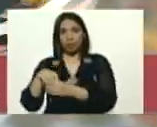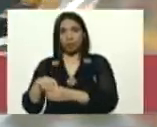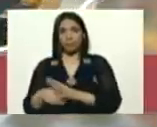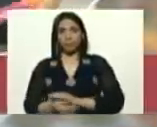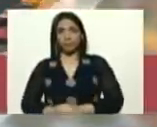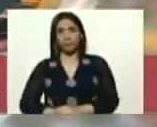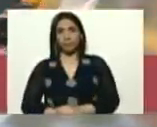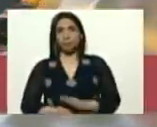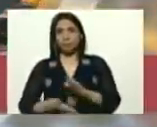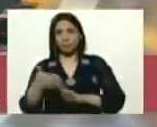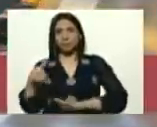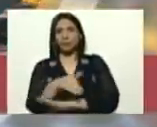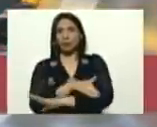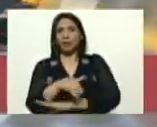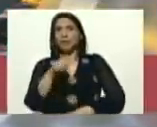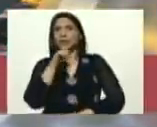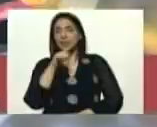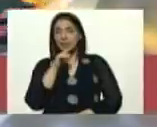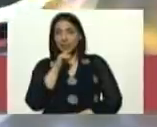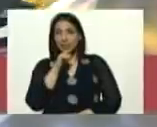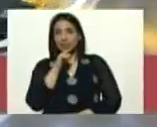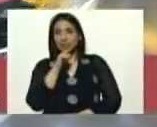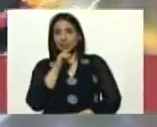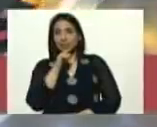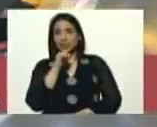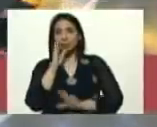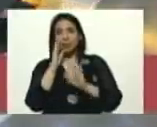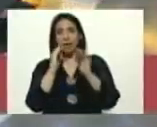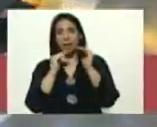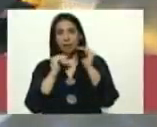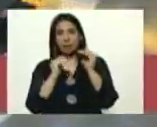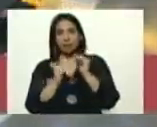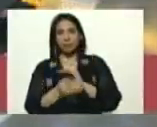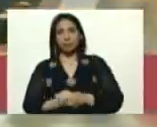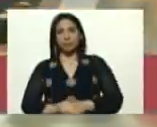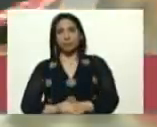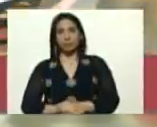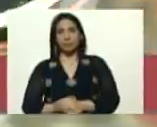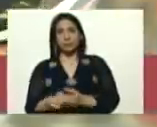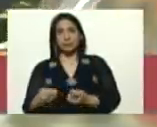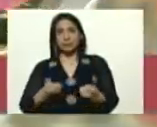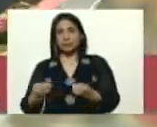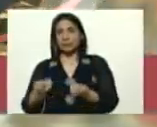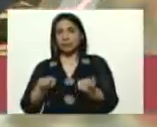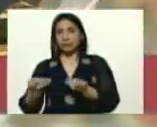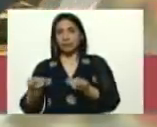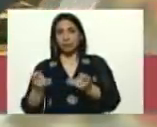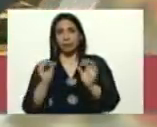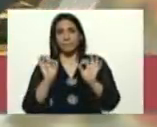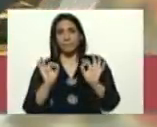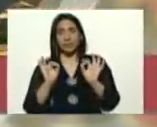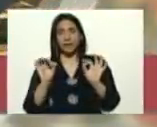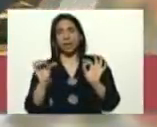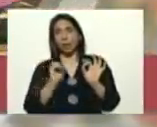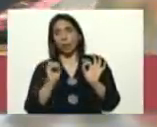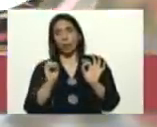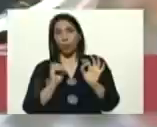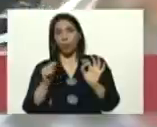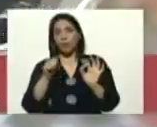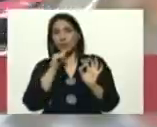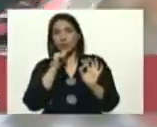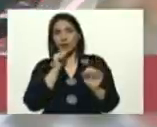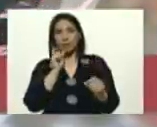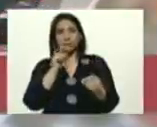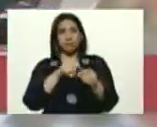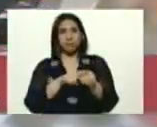que salgan a las calles quienes están atendiendo servicios excepcionales o quienes forman